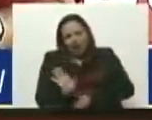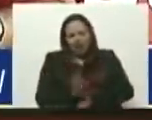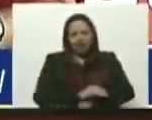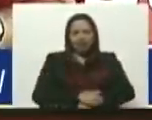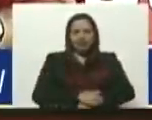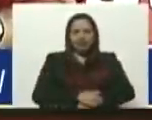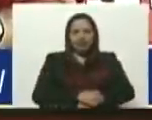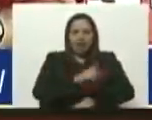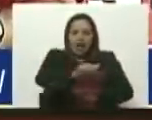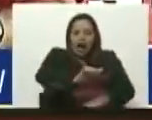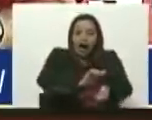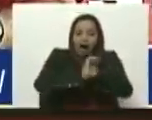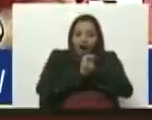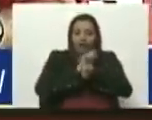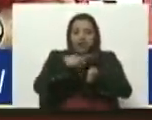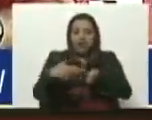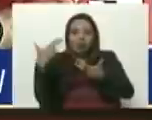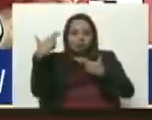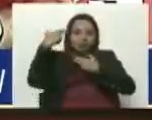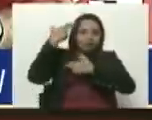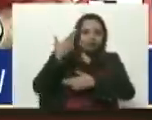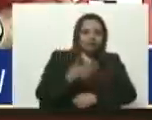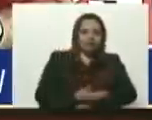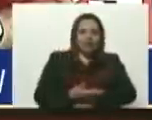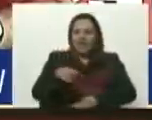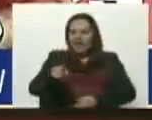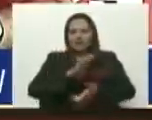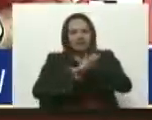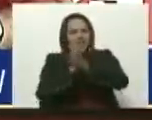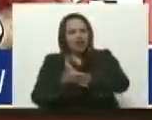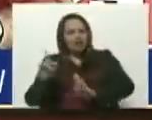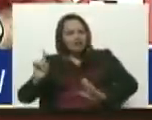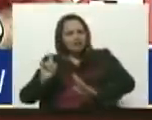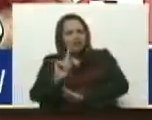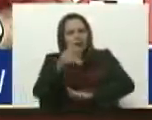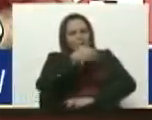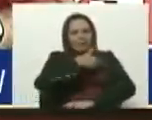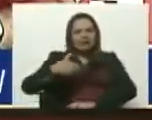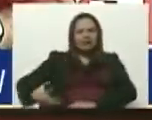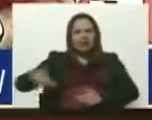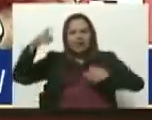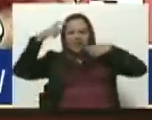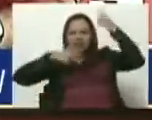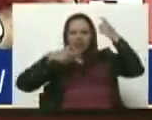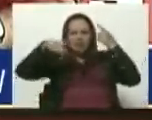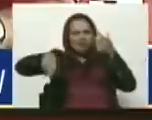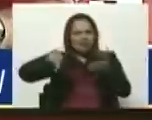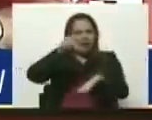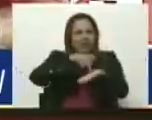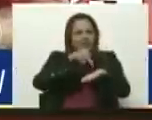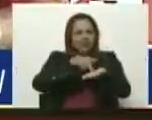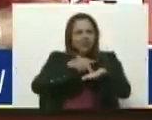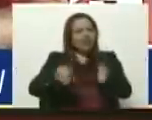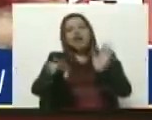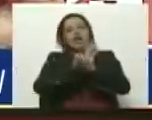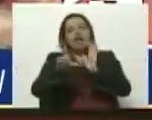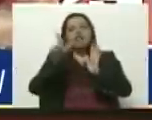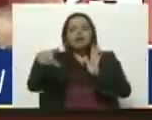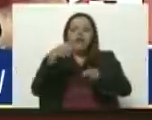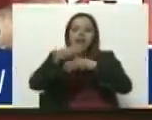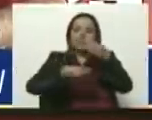nos agarraban en los ejecutaban eso se acabó con la llegada del comandante chávez aquí en otro país bueno y la ley que funciona la ley